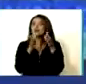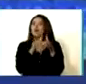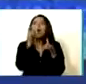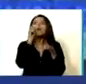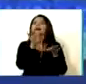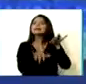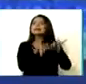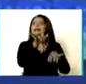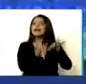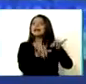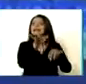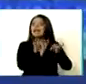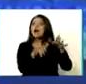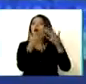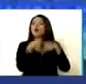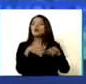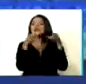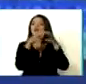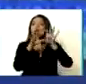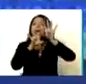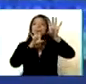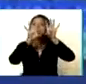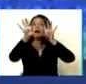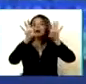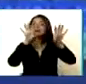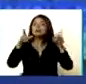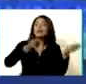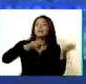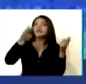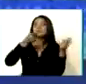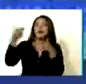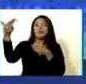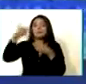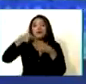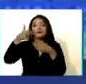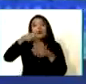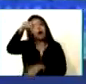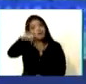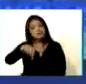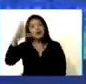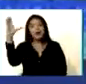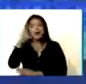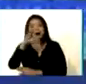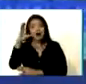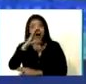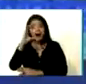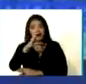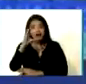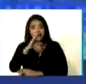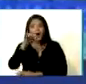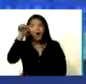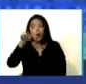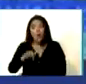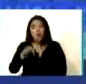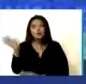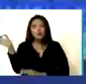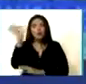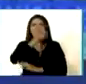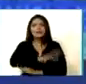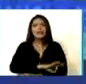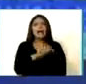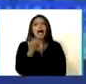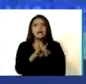secretario general de la Organización de Países Exportadores de Petróleo aquí en Caracas, así que el día de hoy habrá